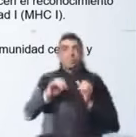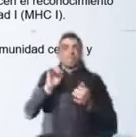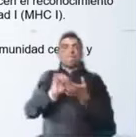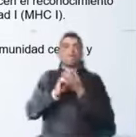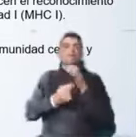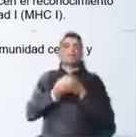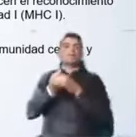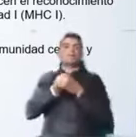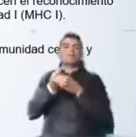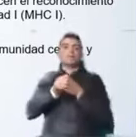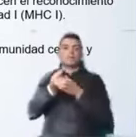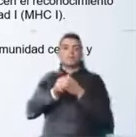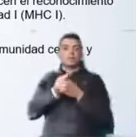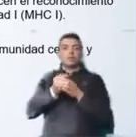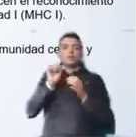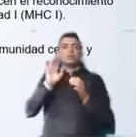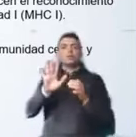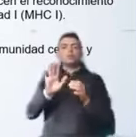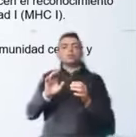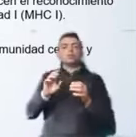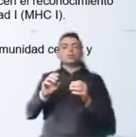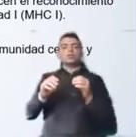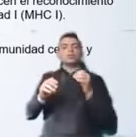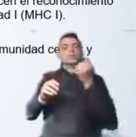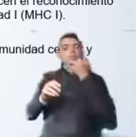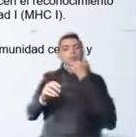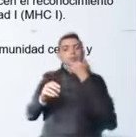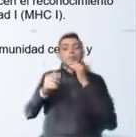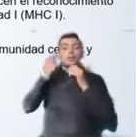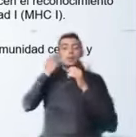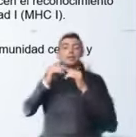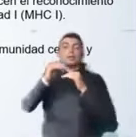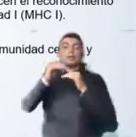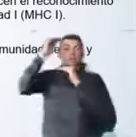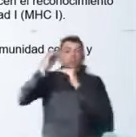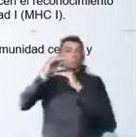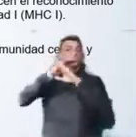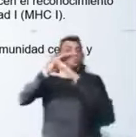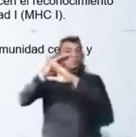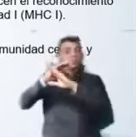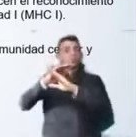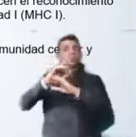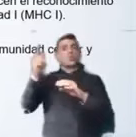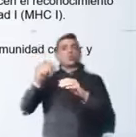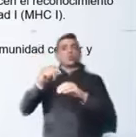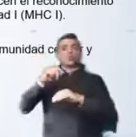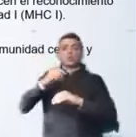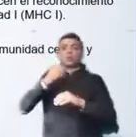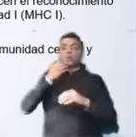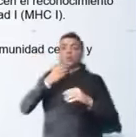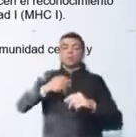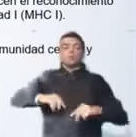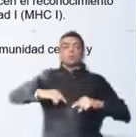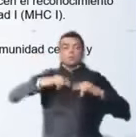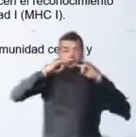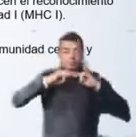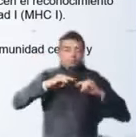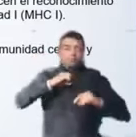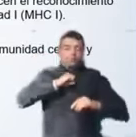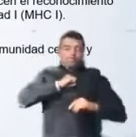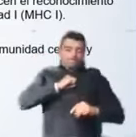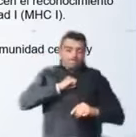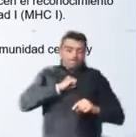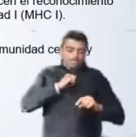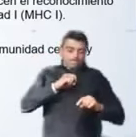infectadas, y esto va a hacer que haya menos posibilidades de otros desenlaces como la neumonía viral o la muerte. Esas son cosas por